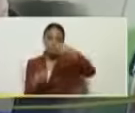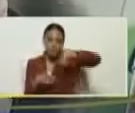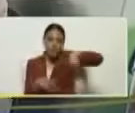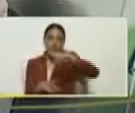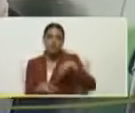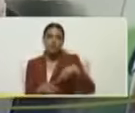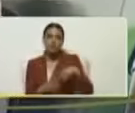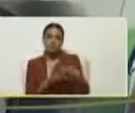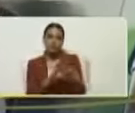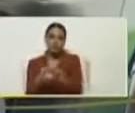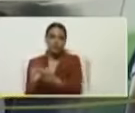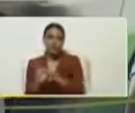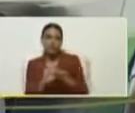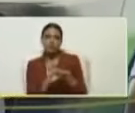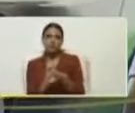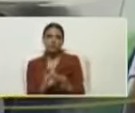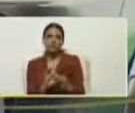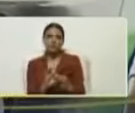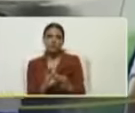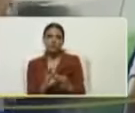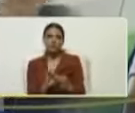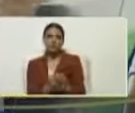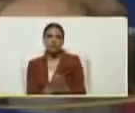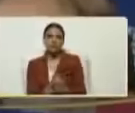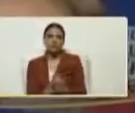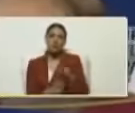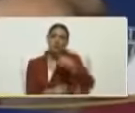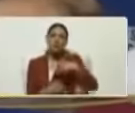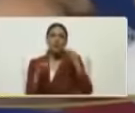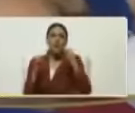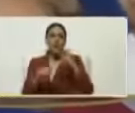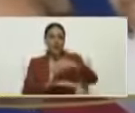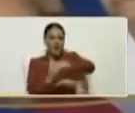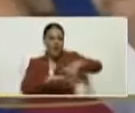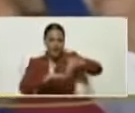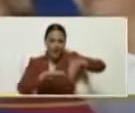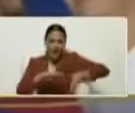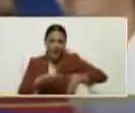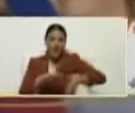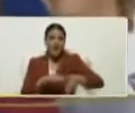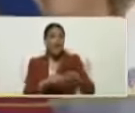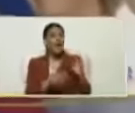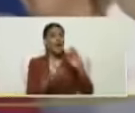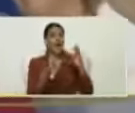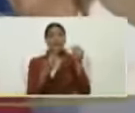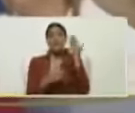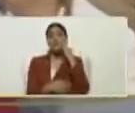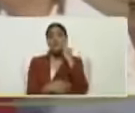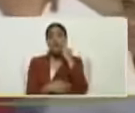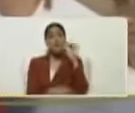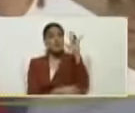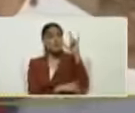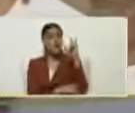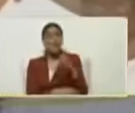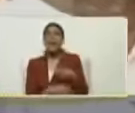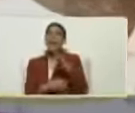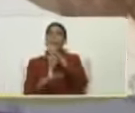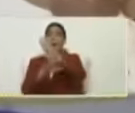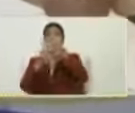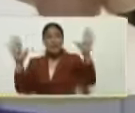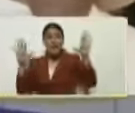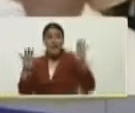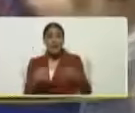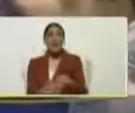busquen, ahí estamos. En las calles, en las redes, en las paredes, en los